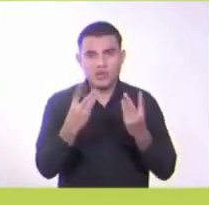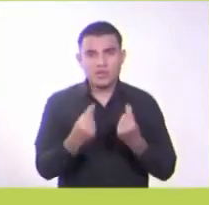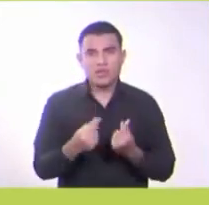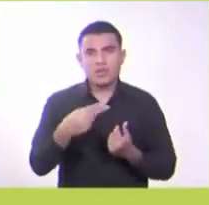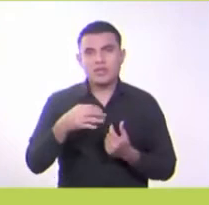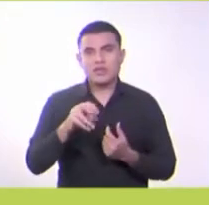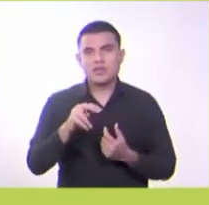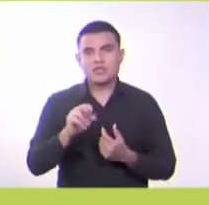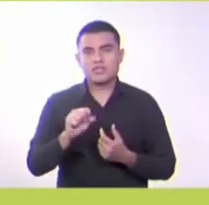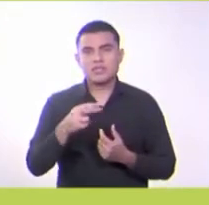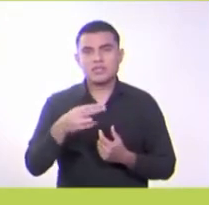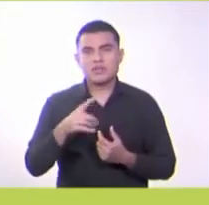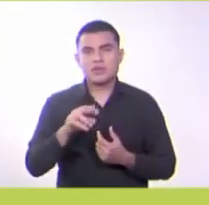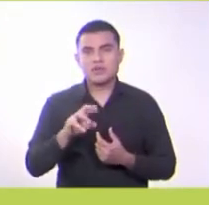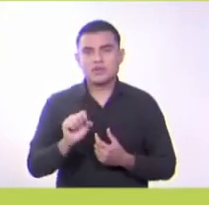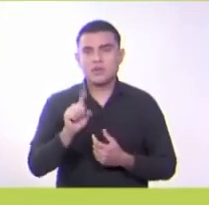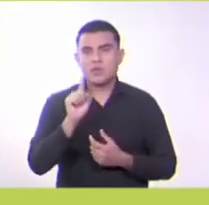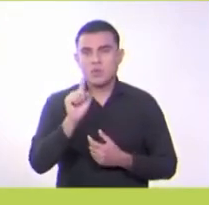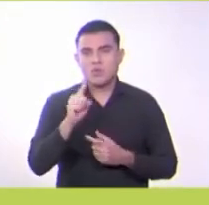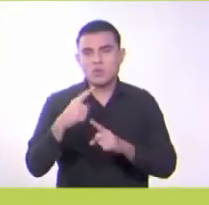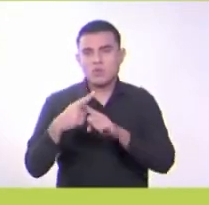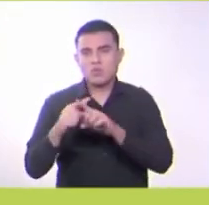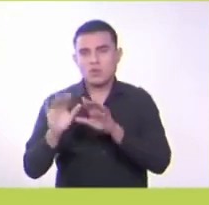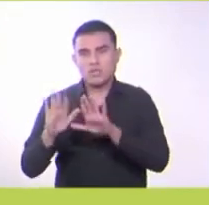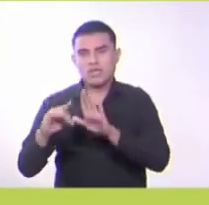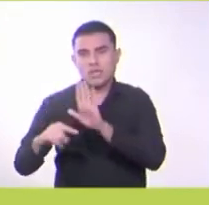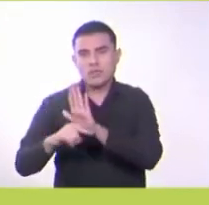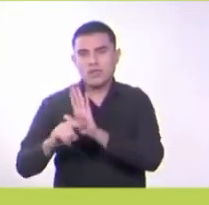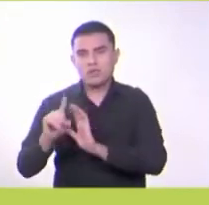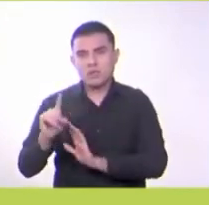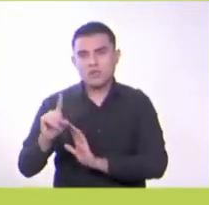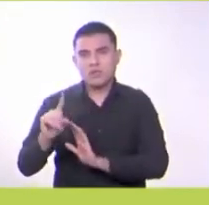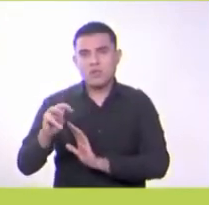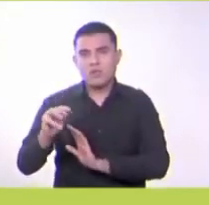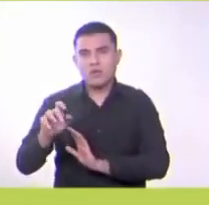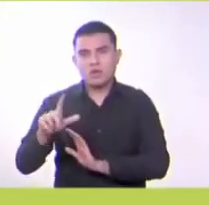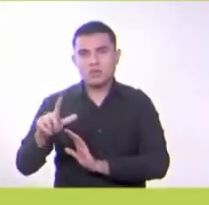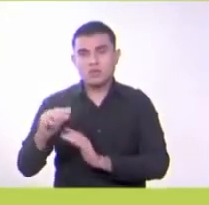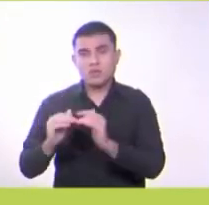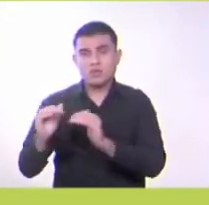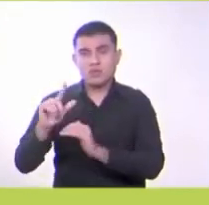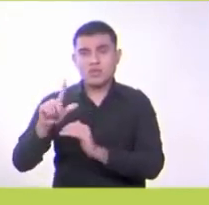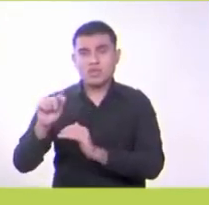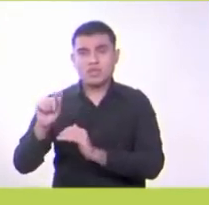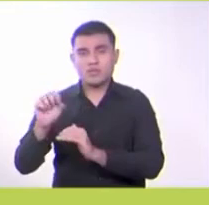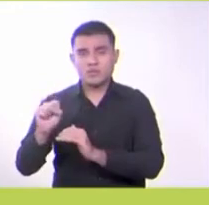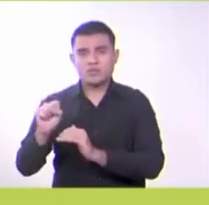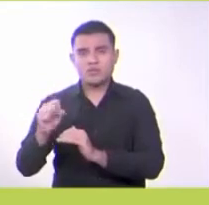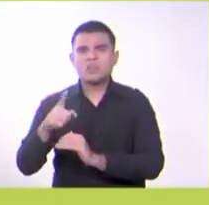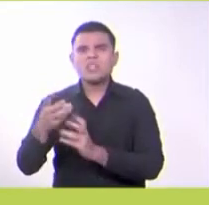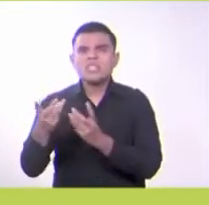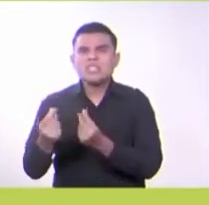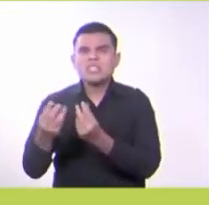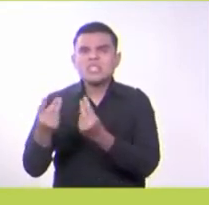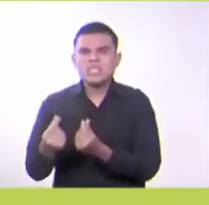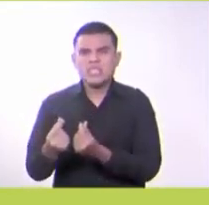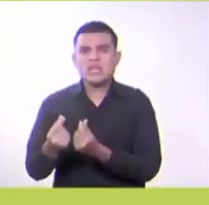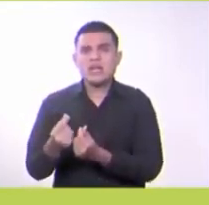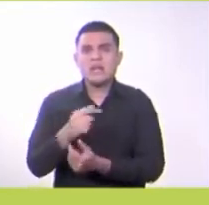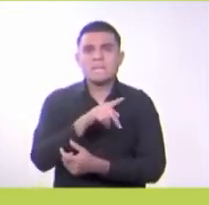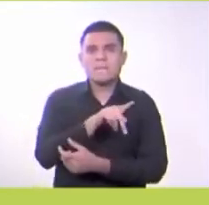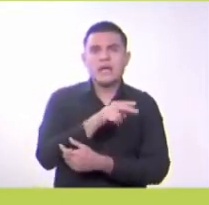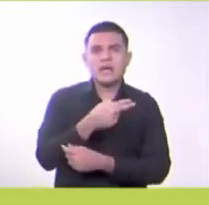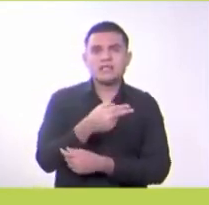hidrógeno es 1 por 10 a la menos 1 moles sobre litros. Calcula el pH y pOH de